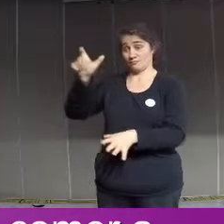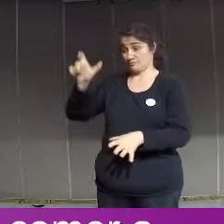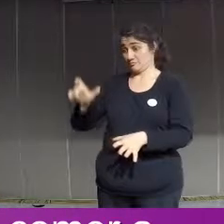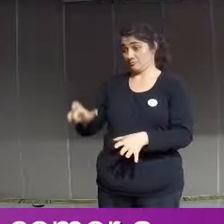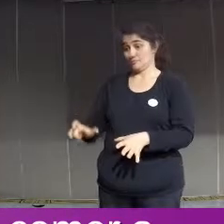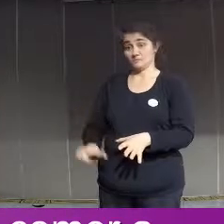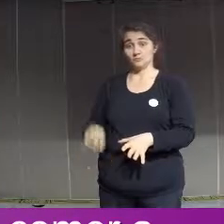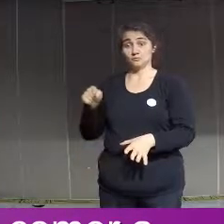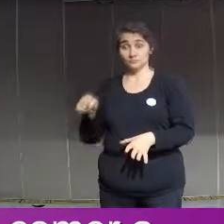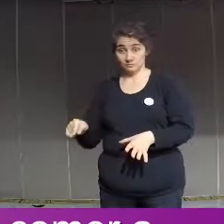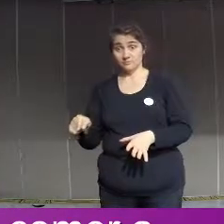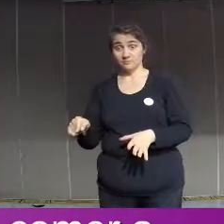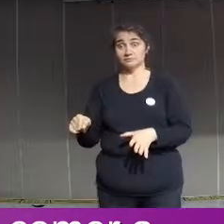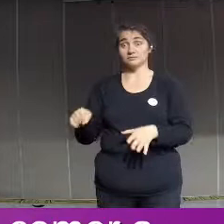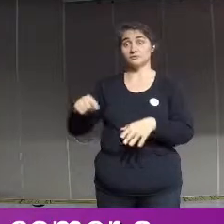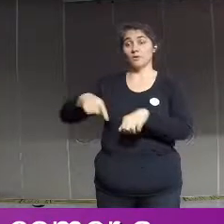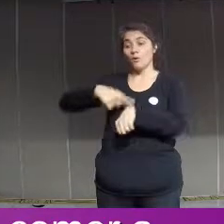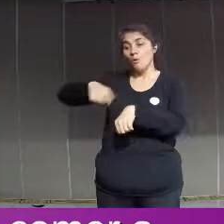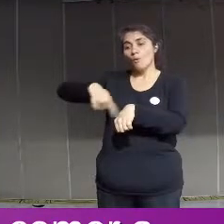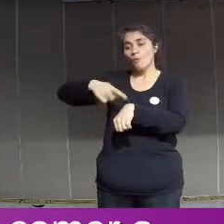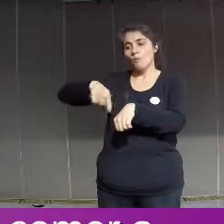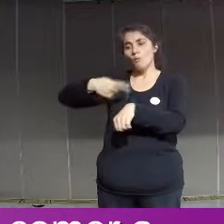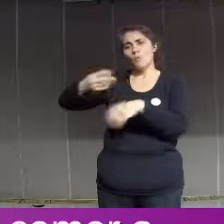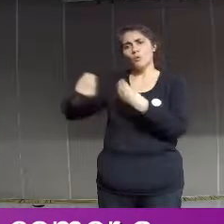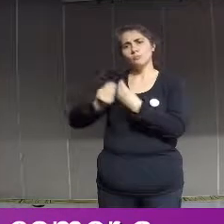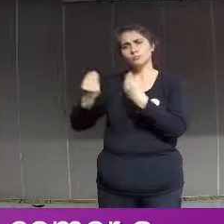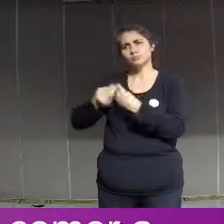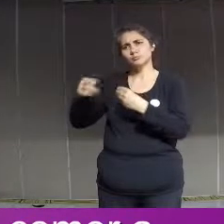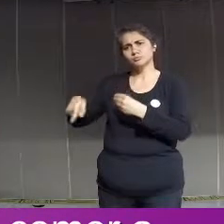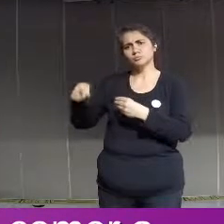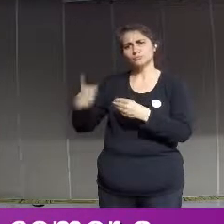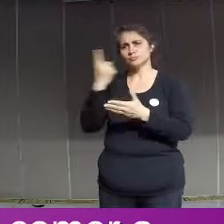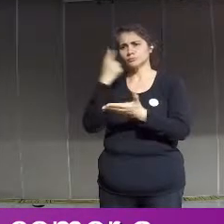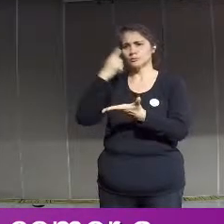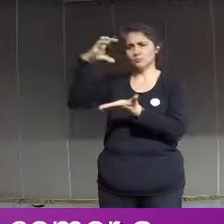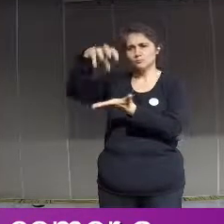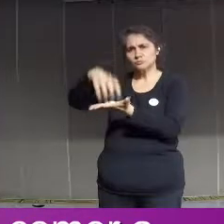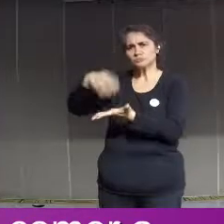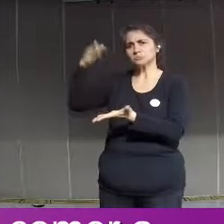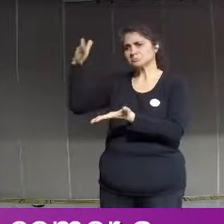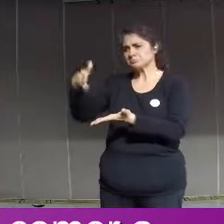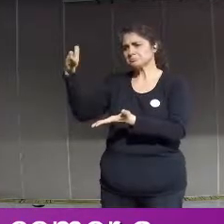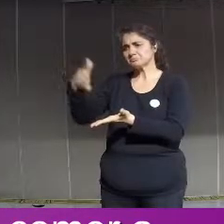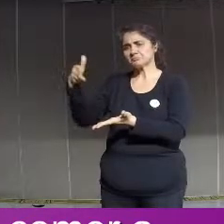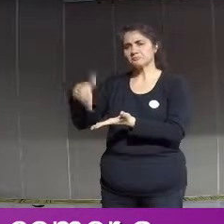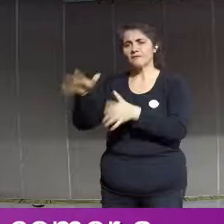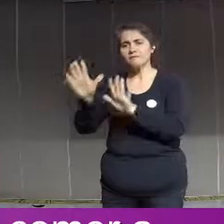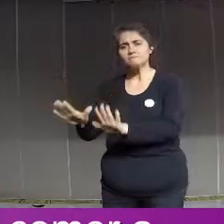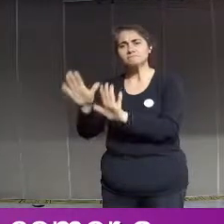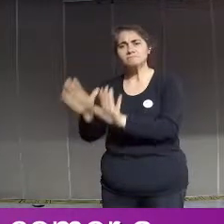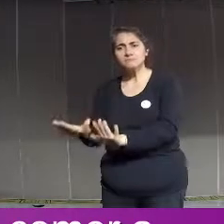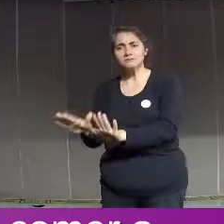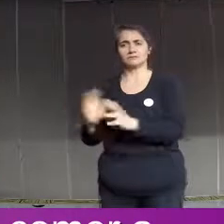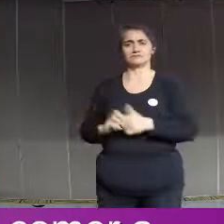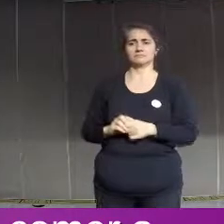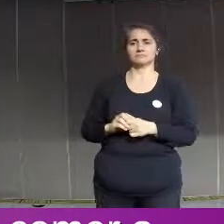un paciente que está 7 horas en una institución. Si uno no enseña, no transmite, no le